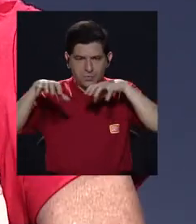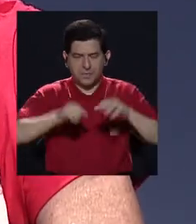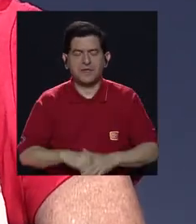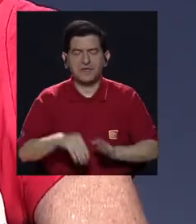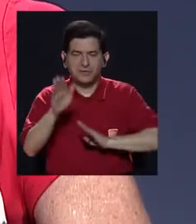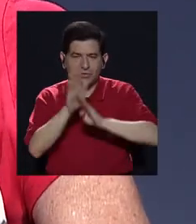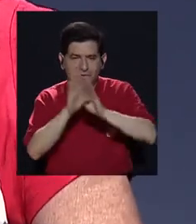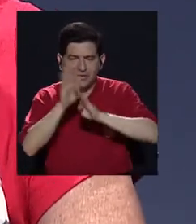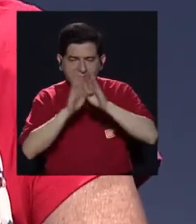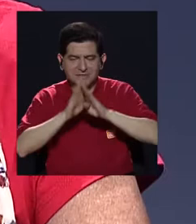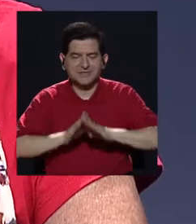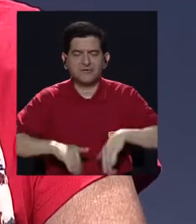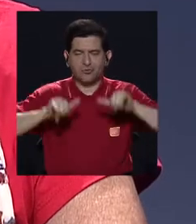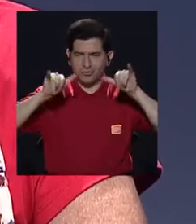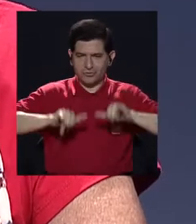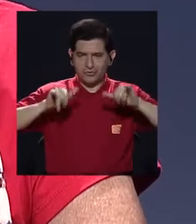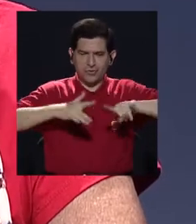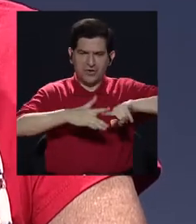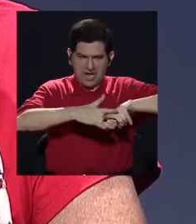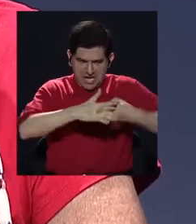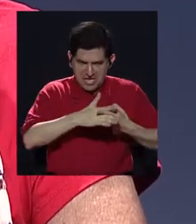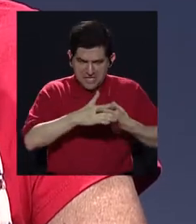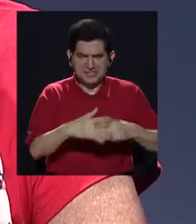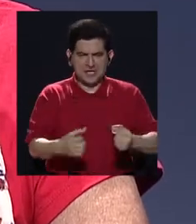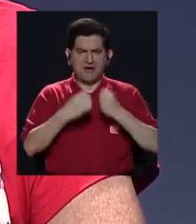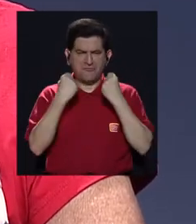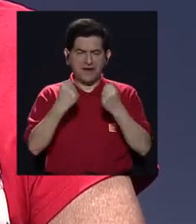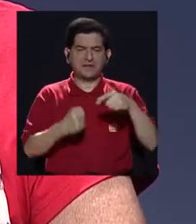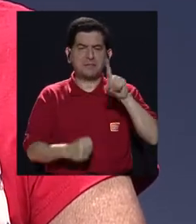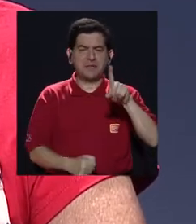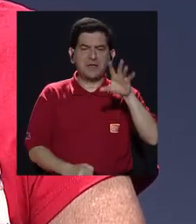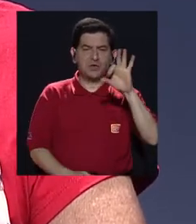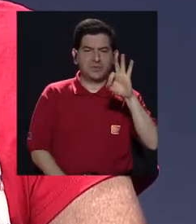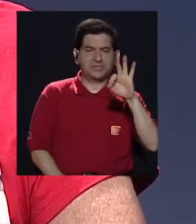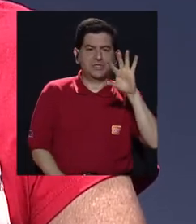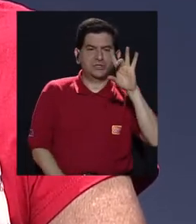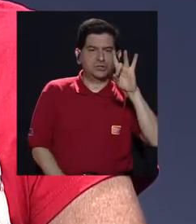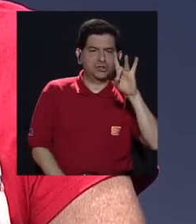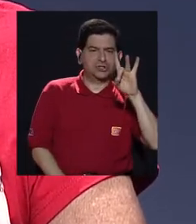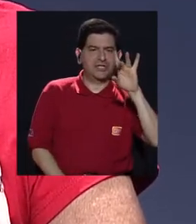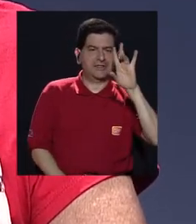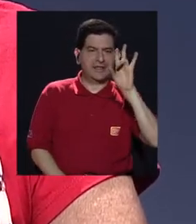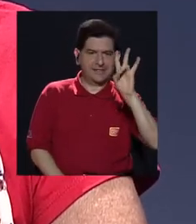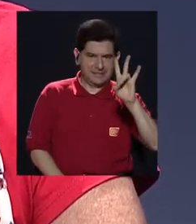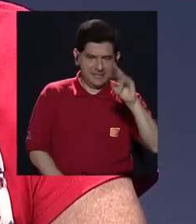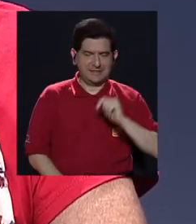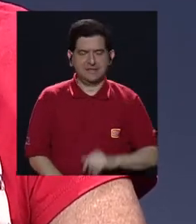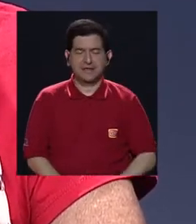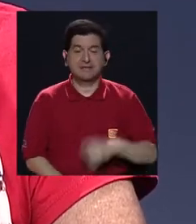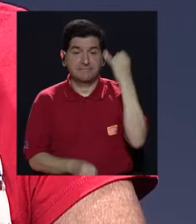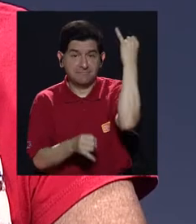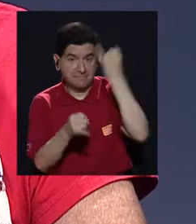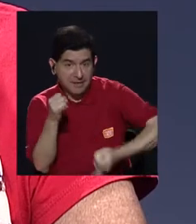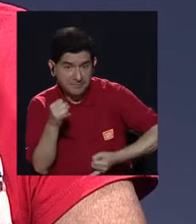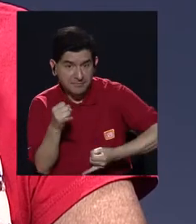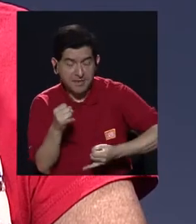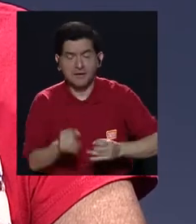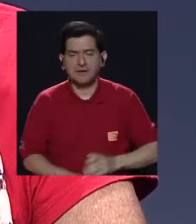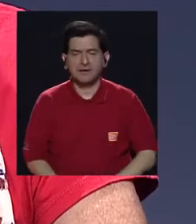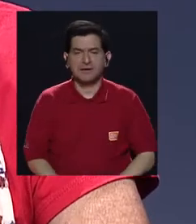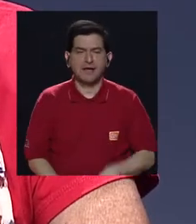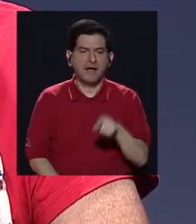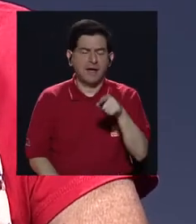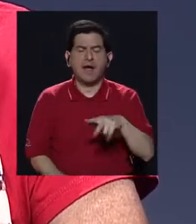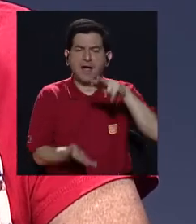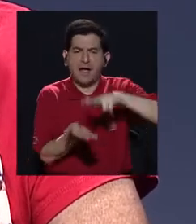desarrollo sostenible que empieza realmente fuerte en 1987 y que culmina con